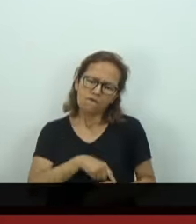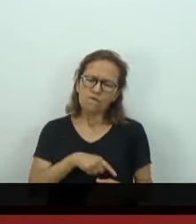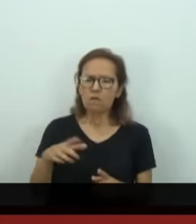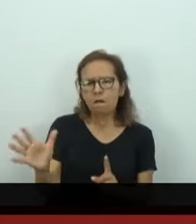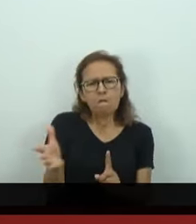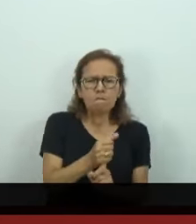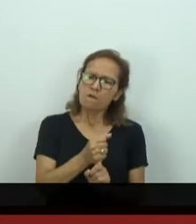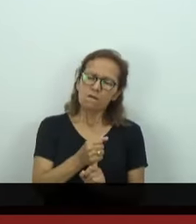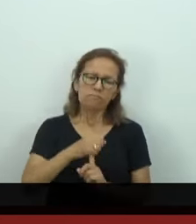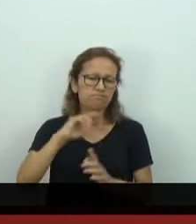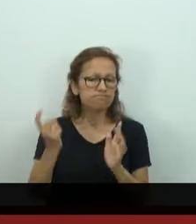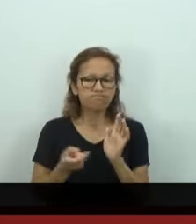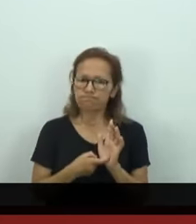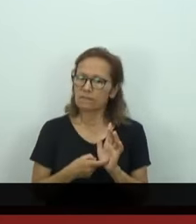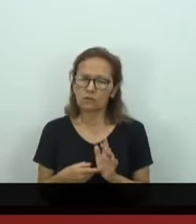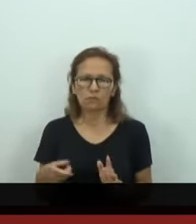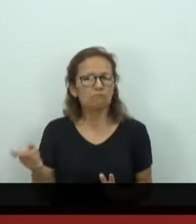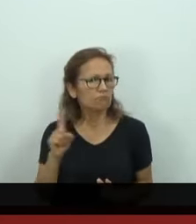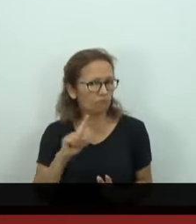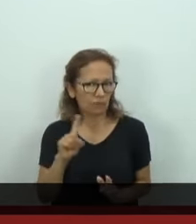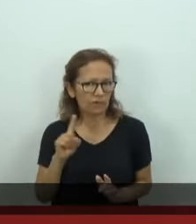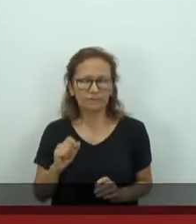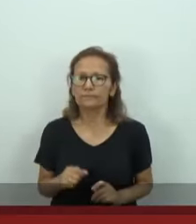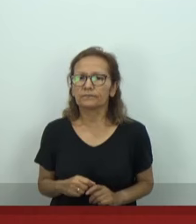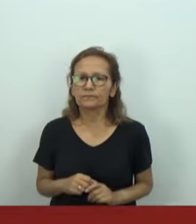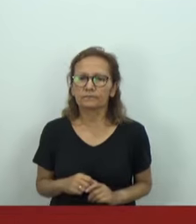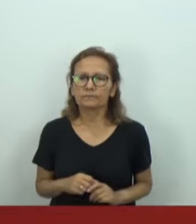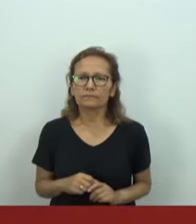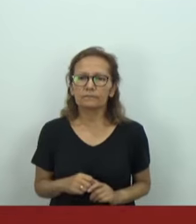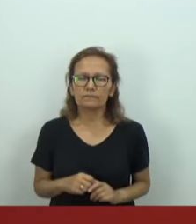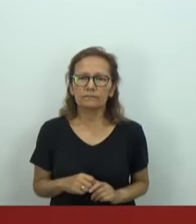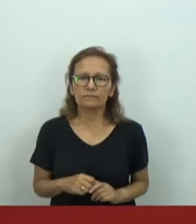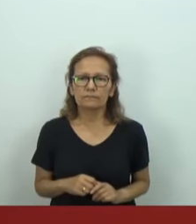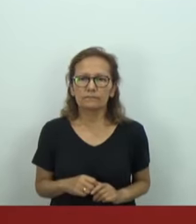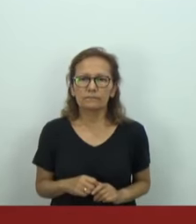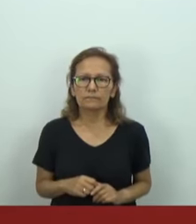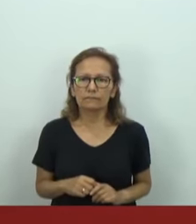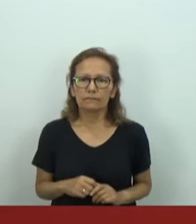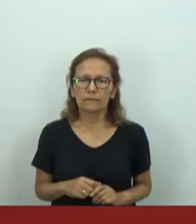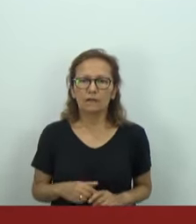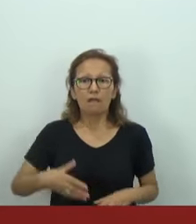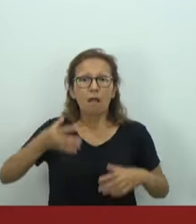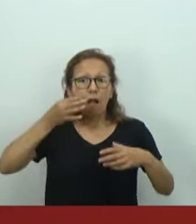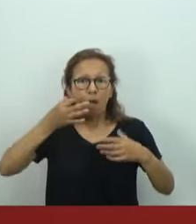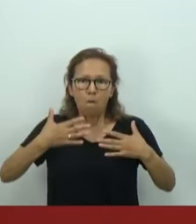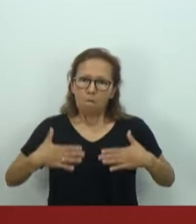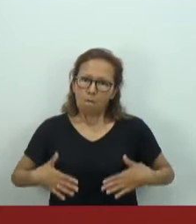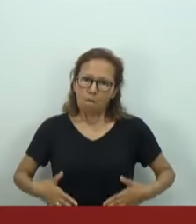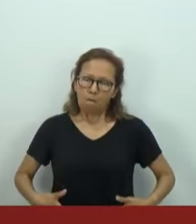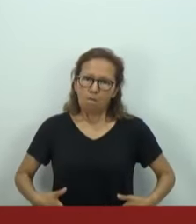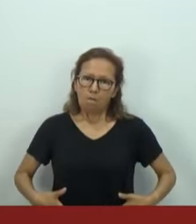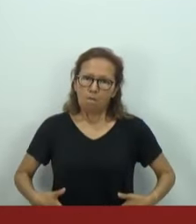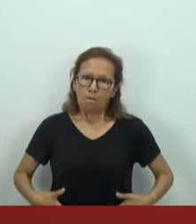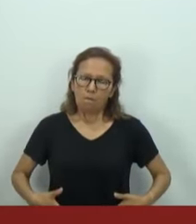Nosotros, el ser humano, bien entrenado en ese deporte que se llama apnoe, pueden